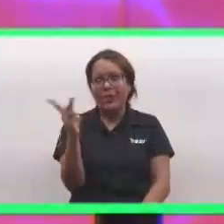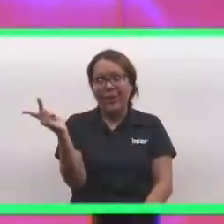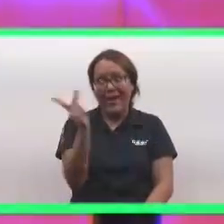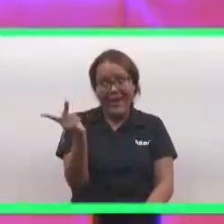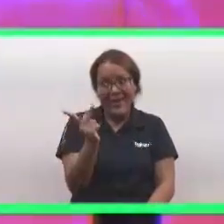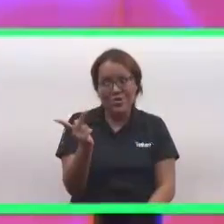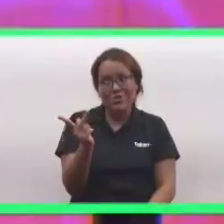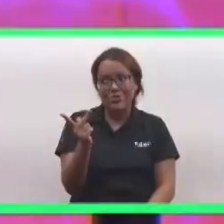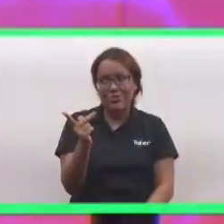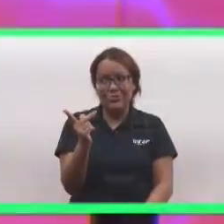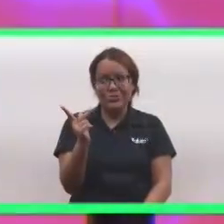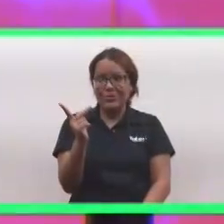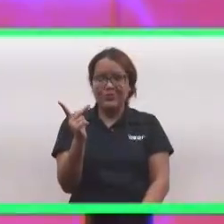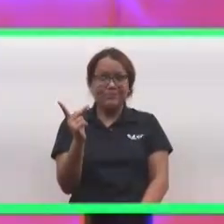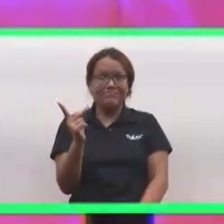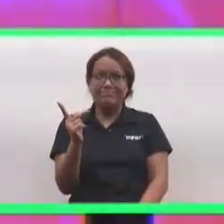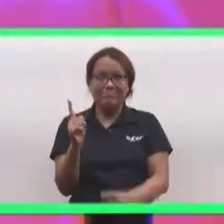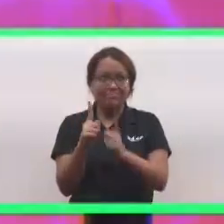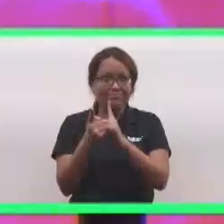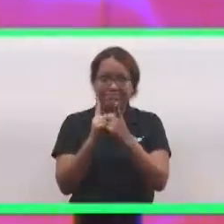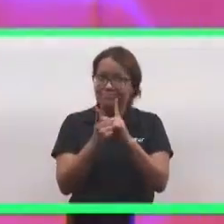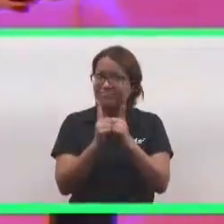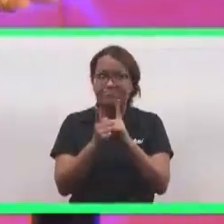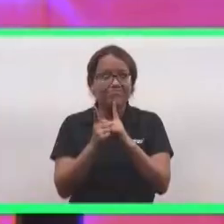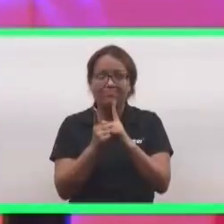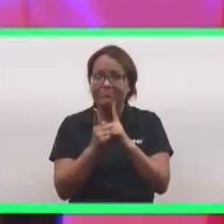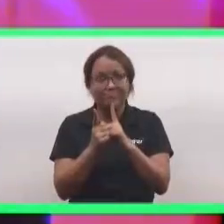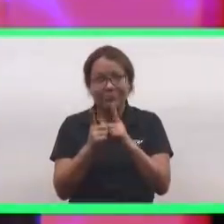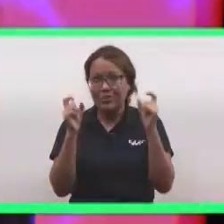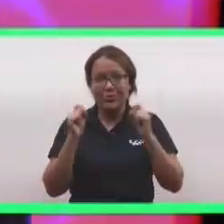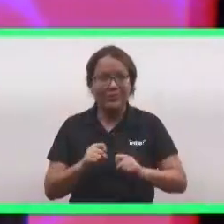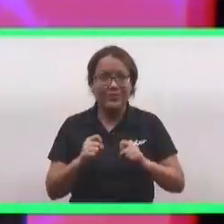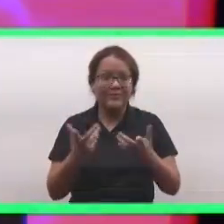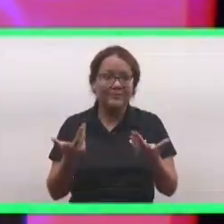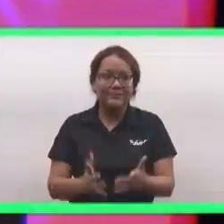se llevaban. Por alguna razón no se llevaban.